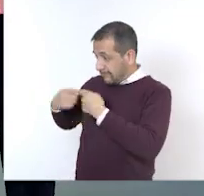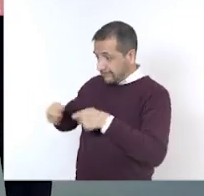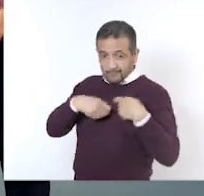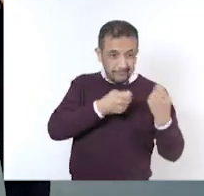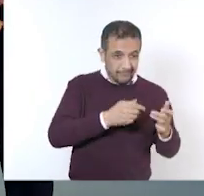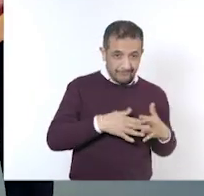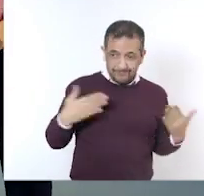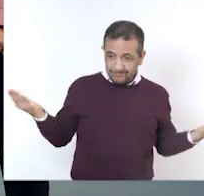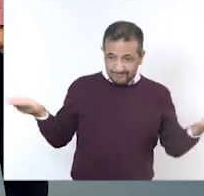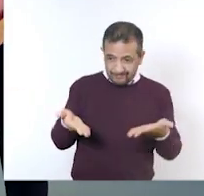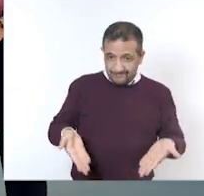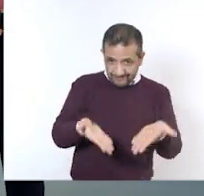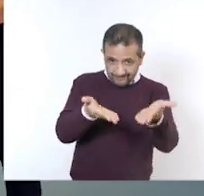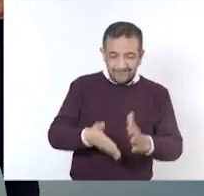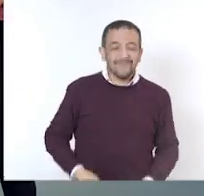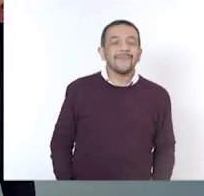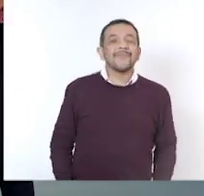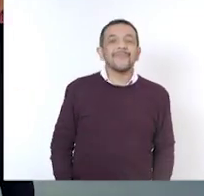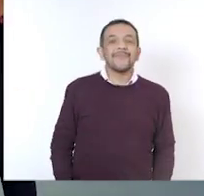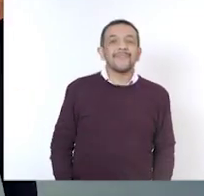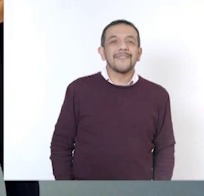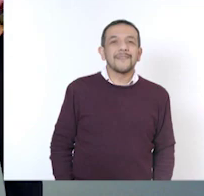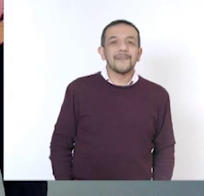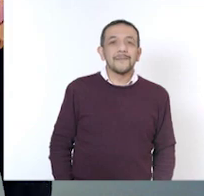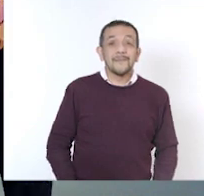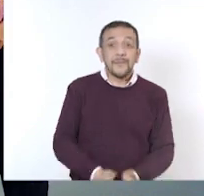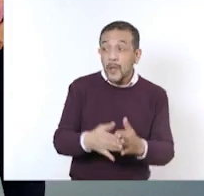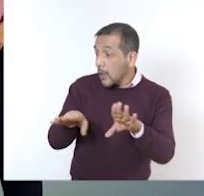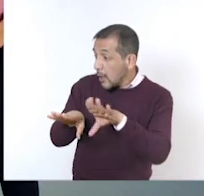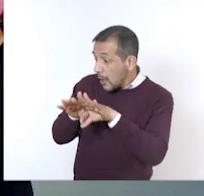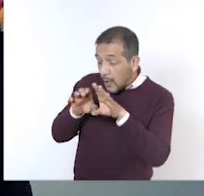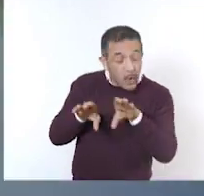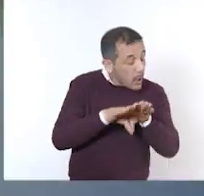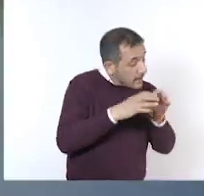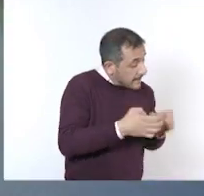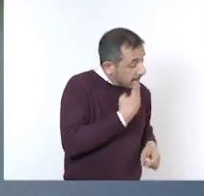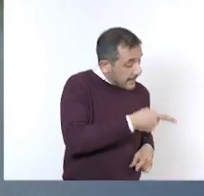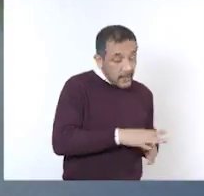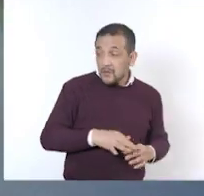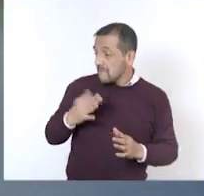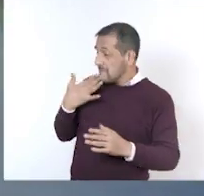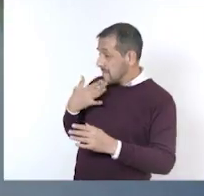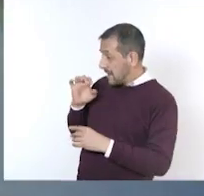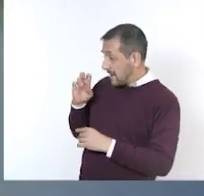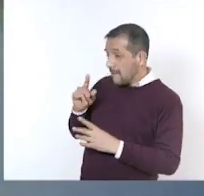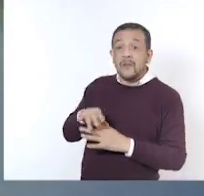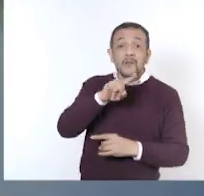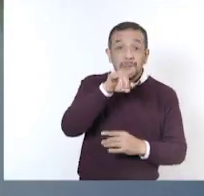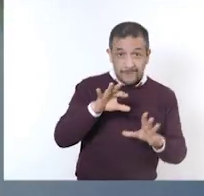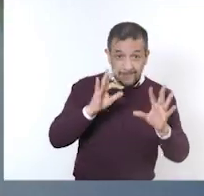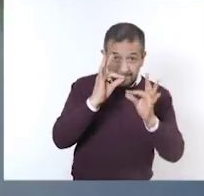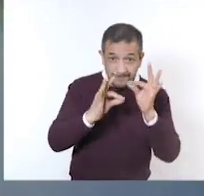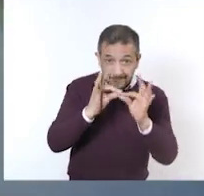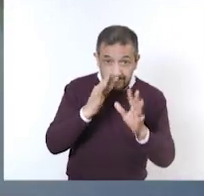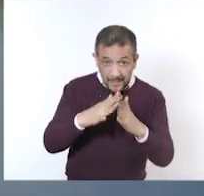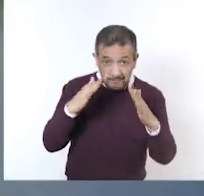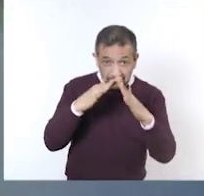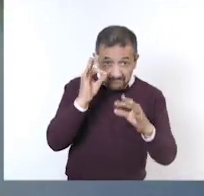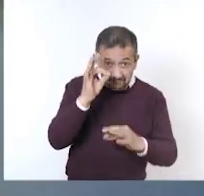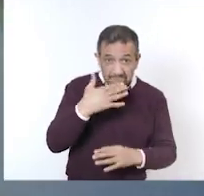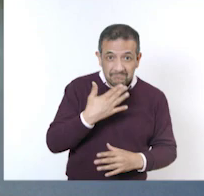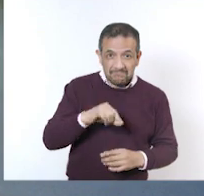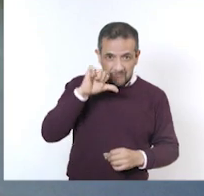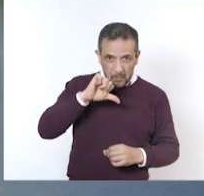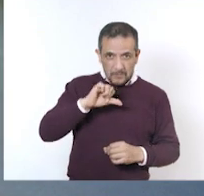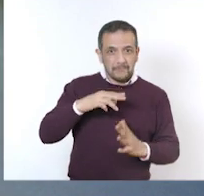en muy buenas manos. Nos vemos en un ratito. Gracias, Coral. Gracias. ¿Cómo estás, Jesús? Muy bien, listo, Seba. ¿Cómo están en casa? ¿Ya están listos